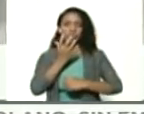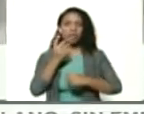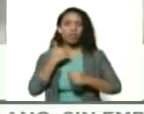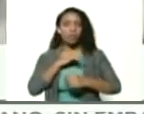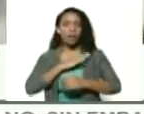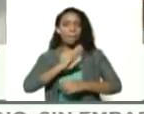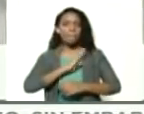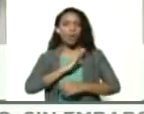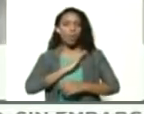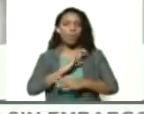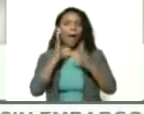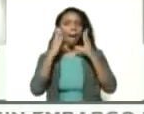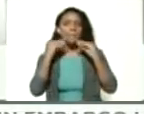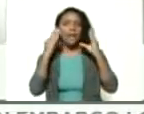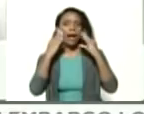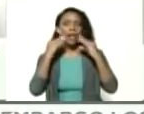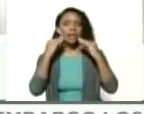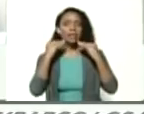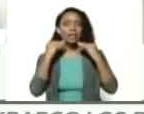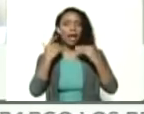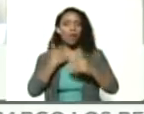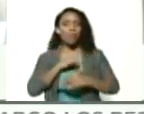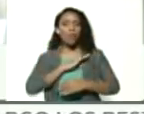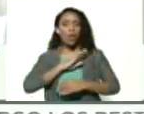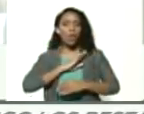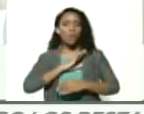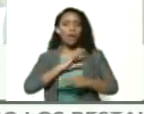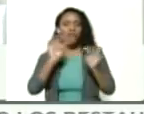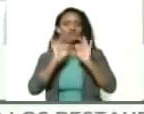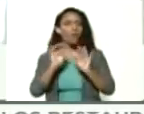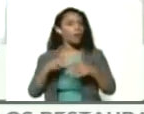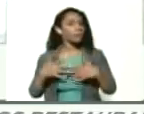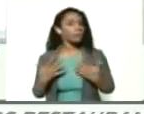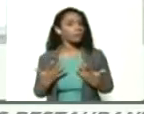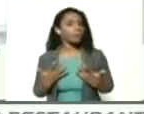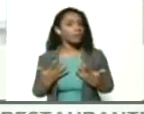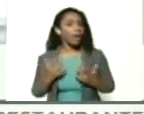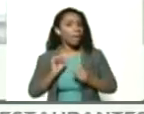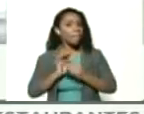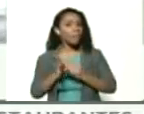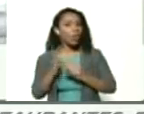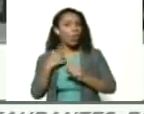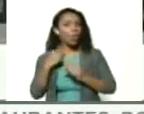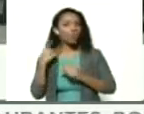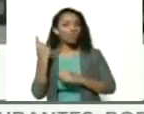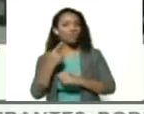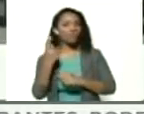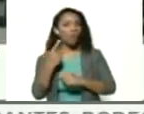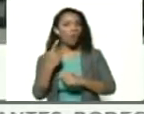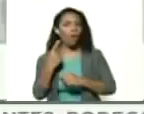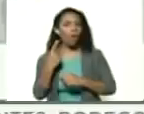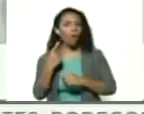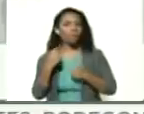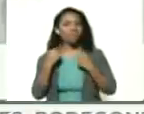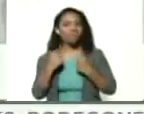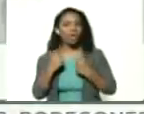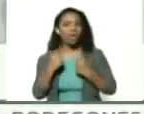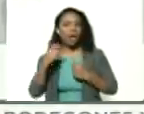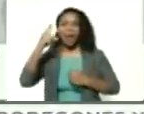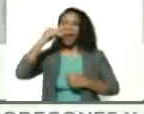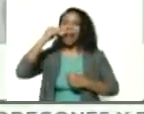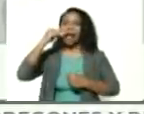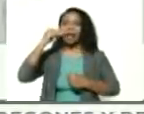propia experiencia y nuestra propia forma de tratar el COVID-19 con ozono, glutatión, carbativir y